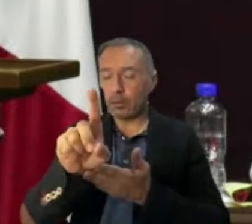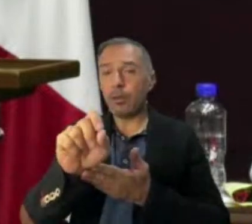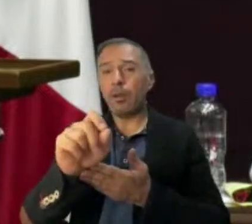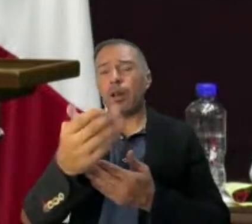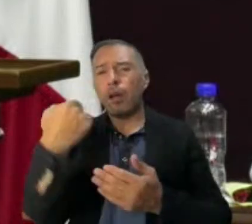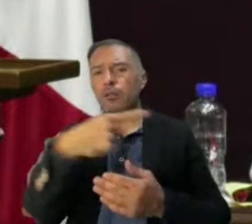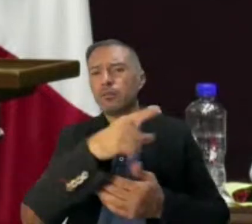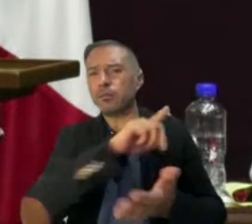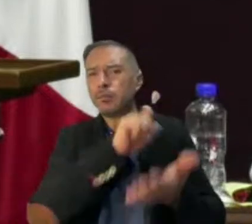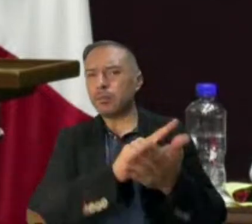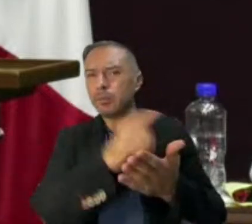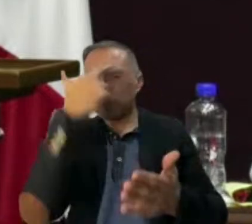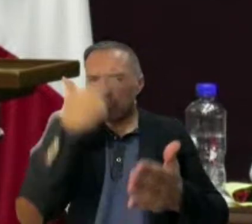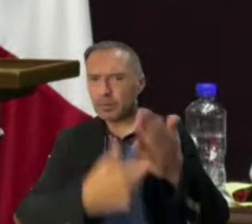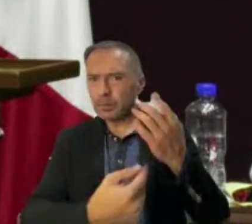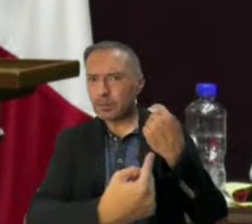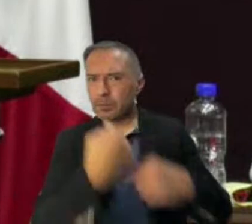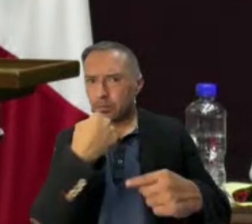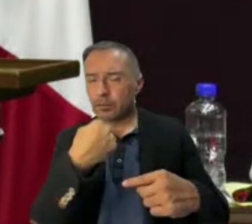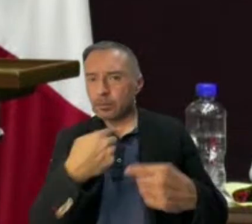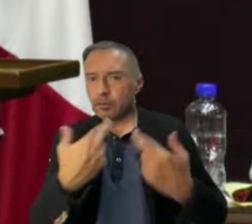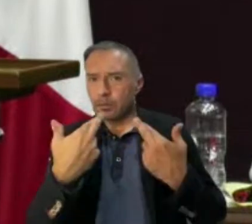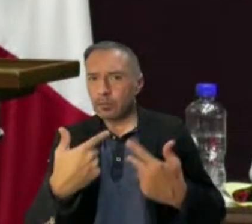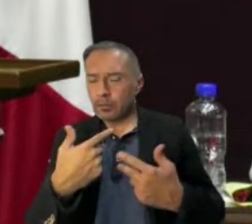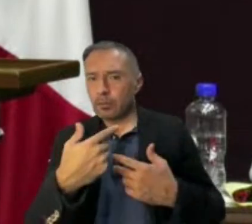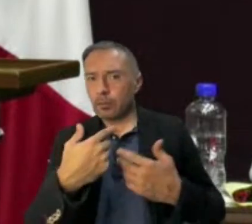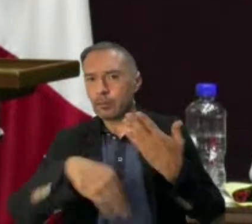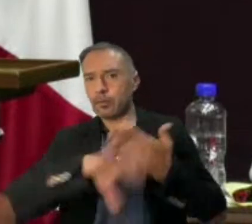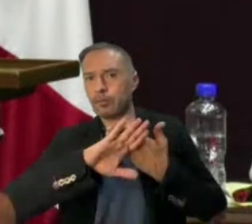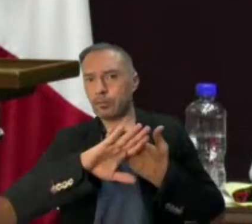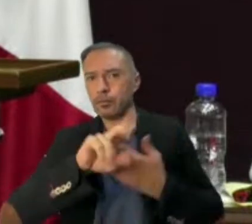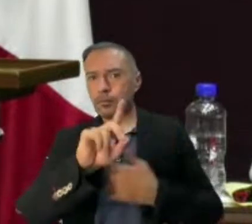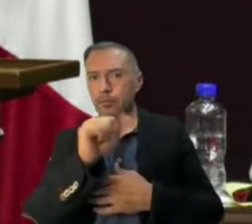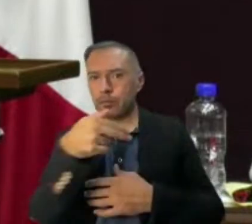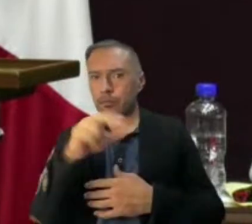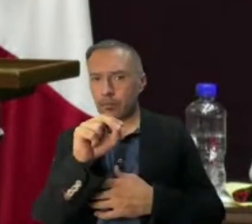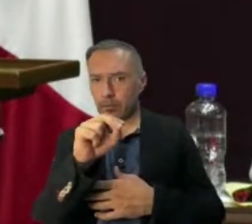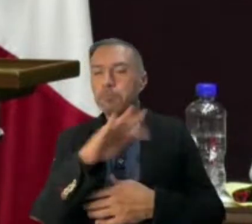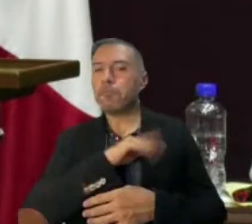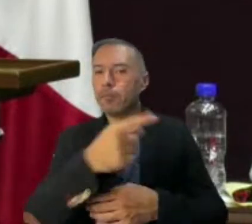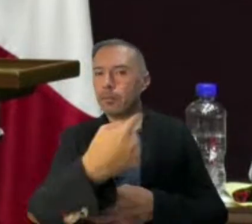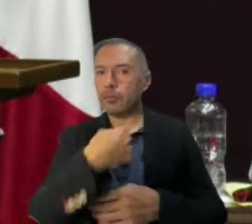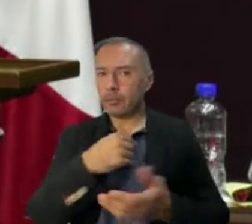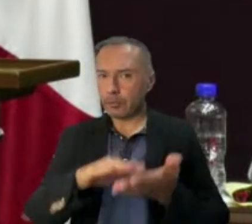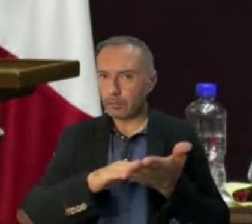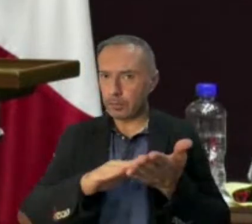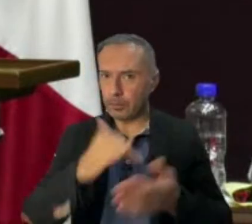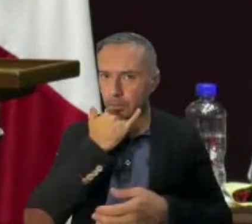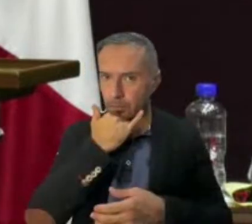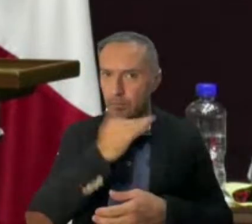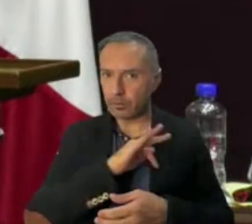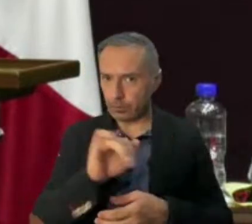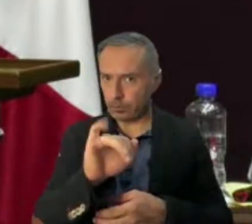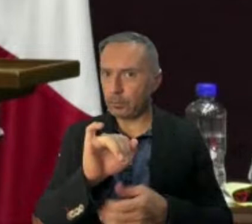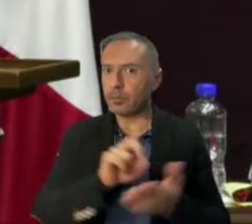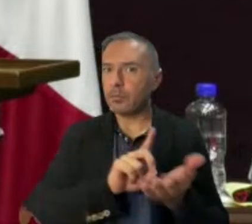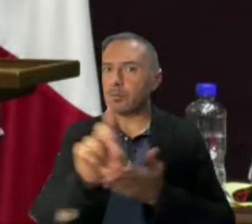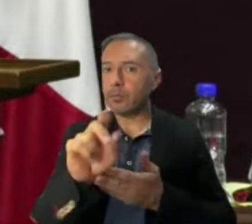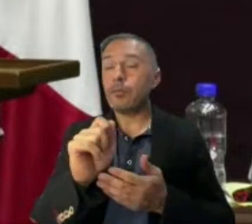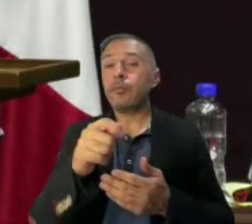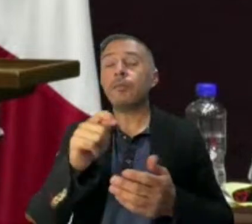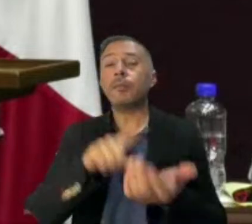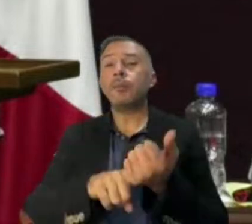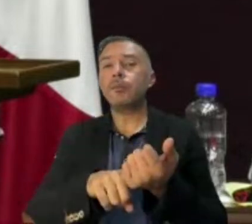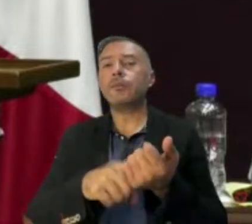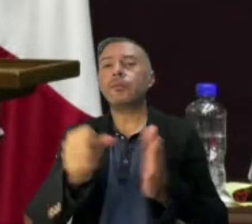delito. Esta reforma fortaleció el reconocimiento de los derechos de las víctimas en el sistema de justicia penal.